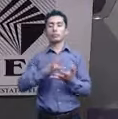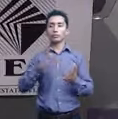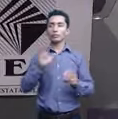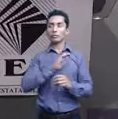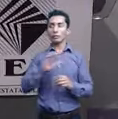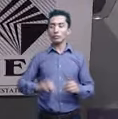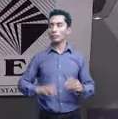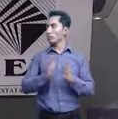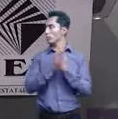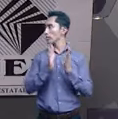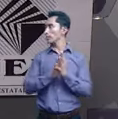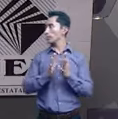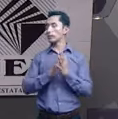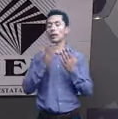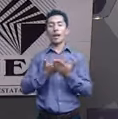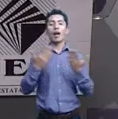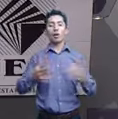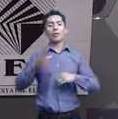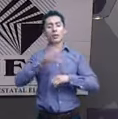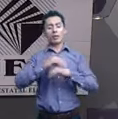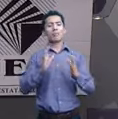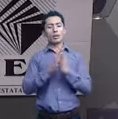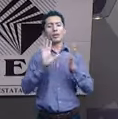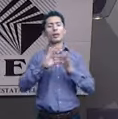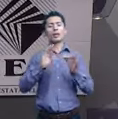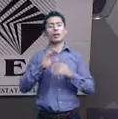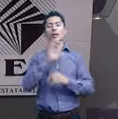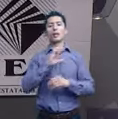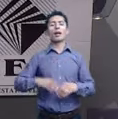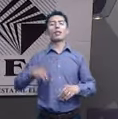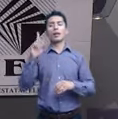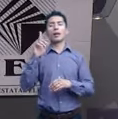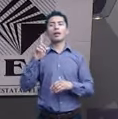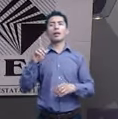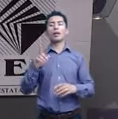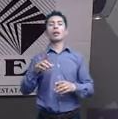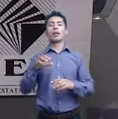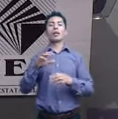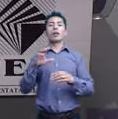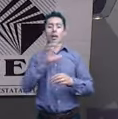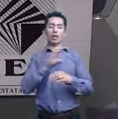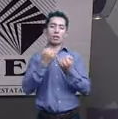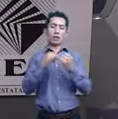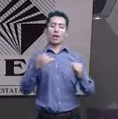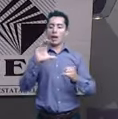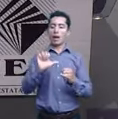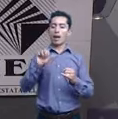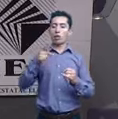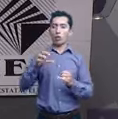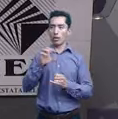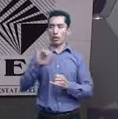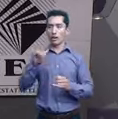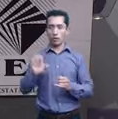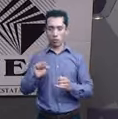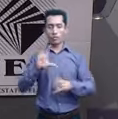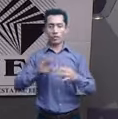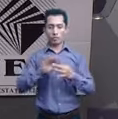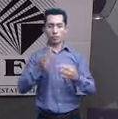gracias, candidato, por su intervención. Ahora le cedemos el uso de la voz a la candidatura del candidato independiente Antonio de Jesús Olvera